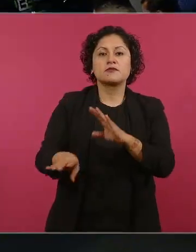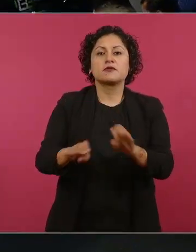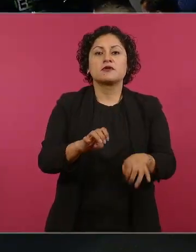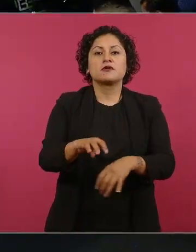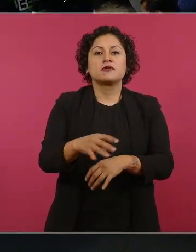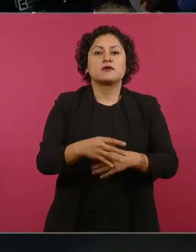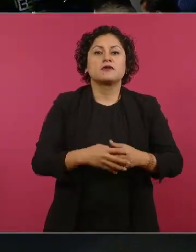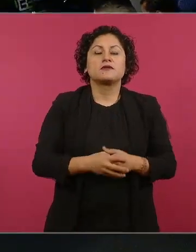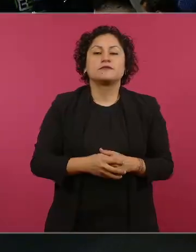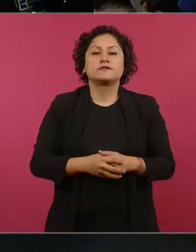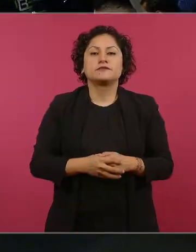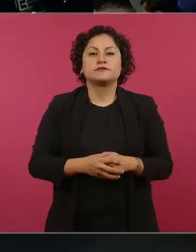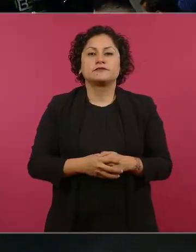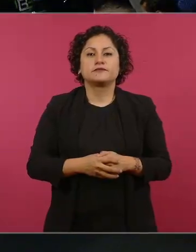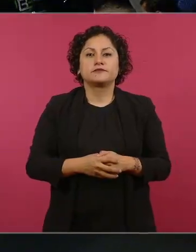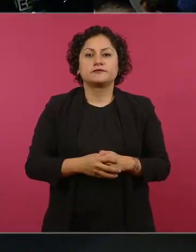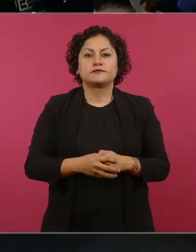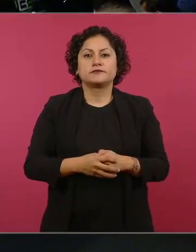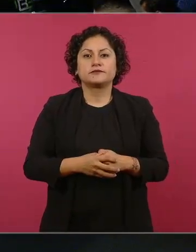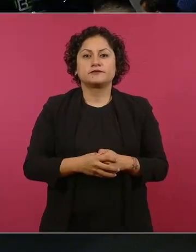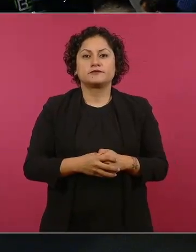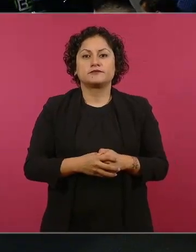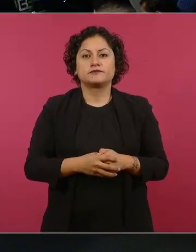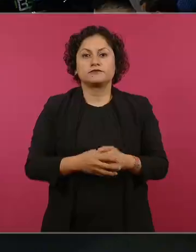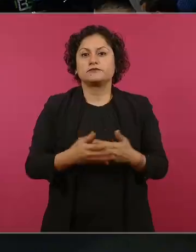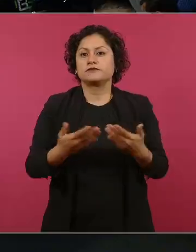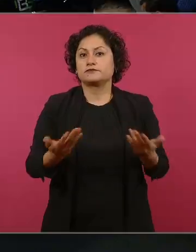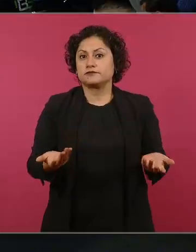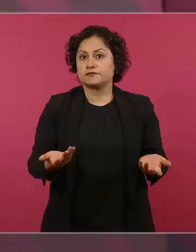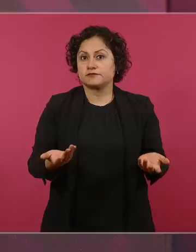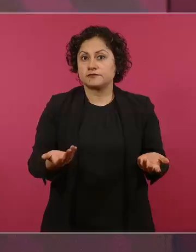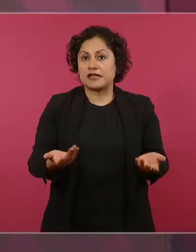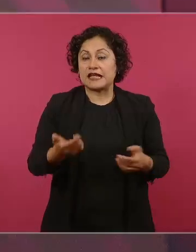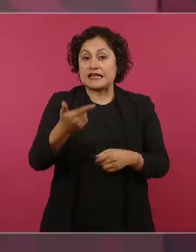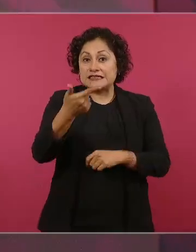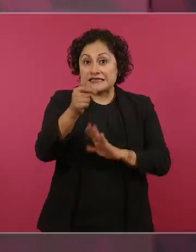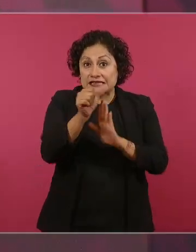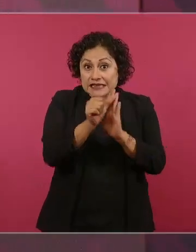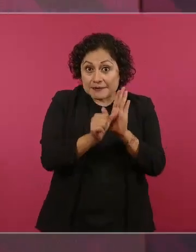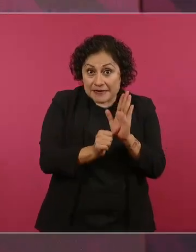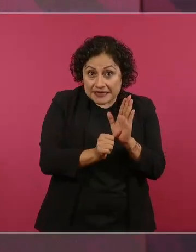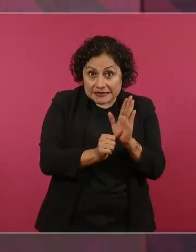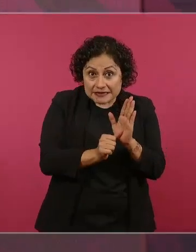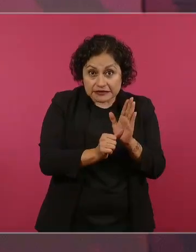1914. Tardaron 7 meses en nuestro territorio.